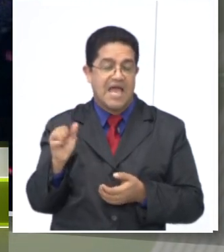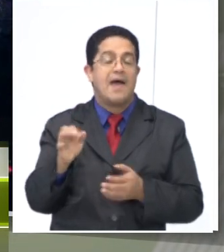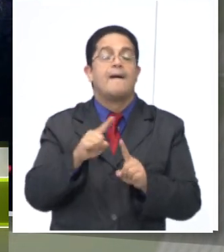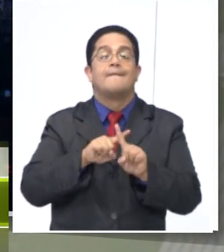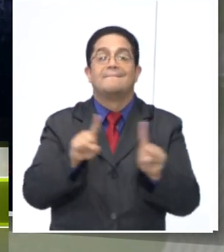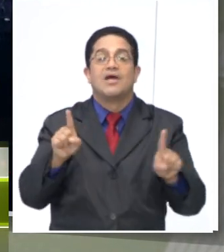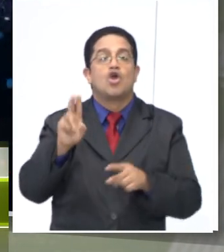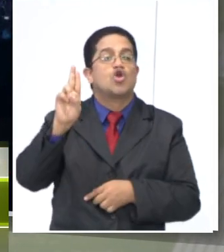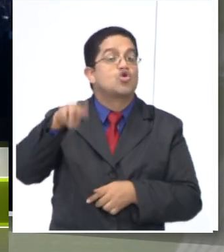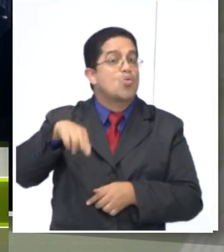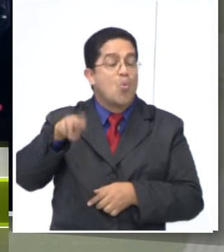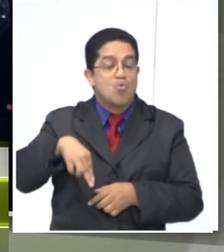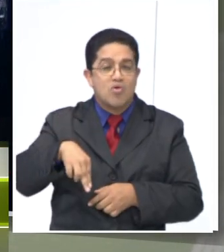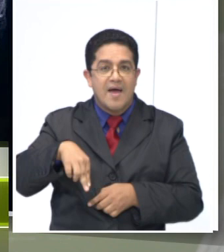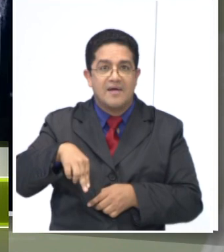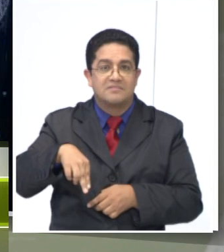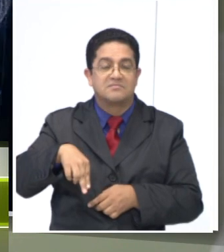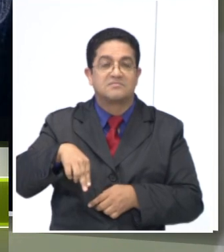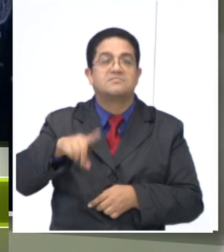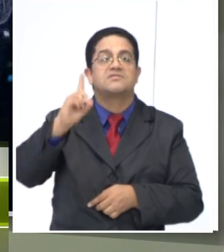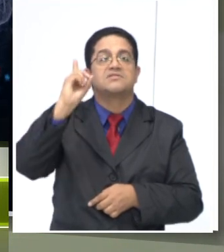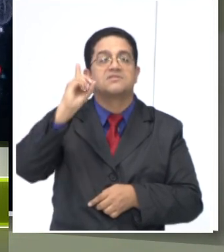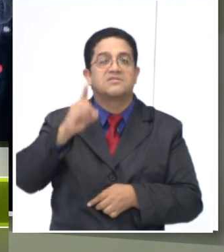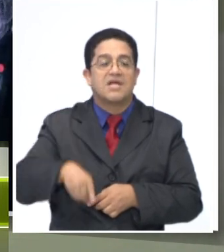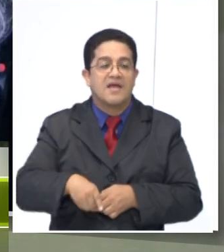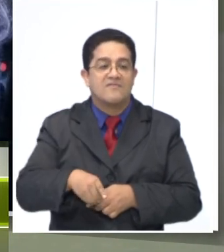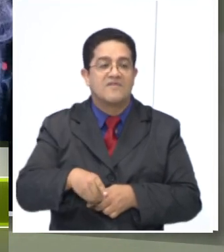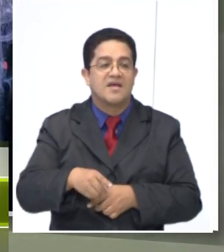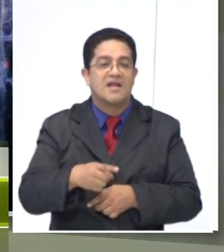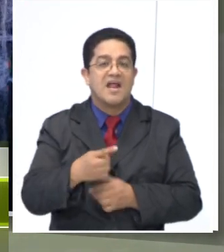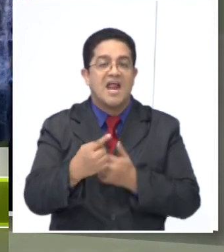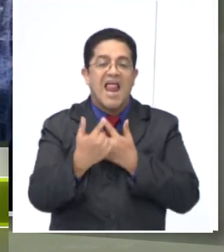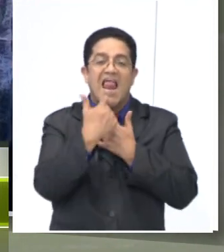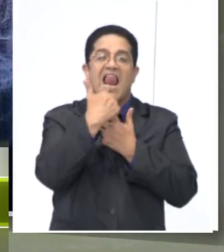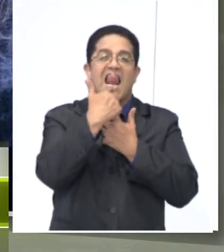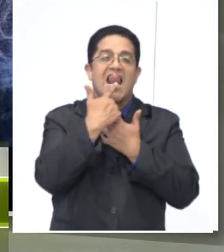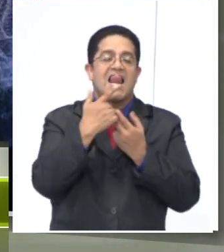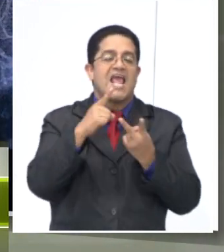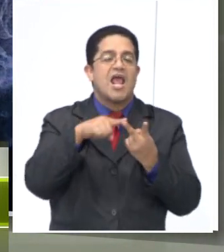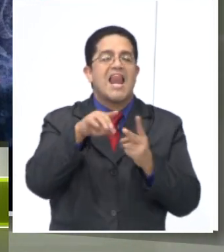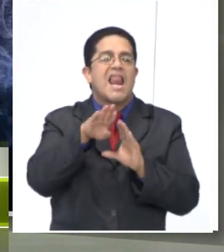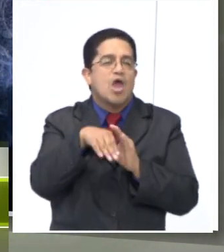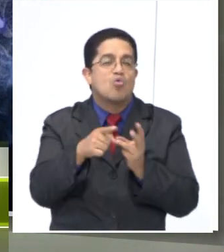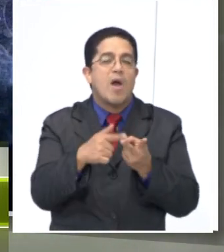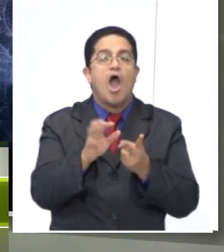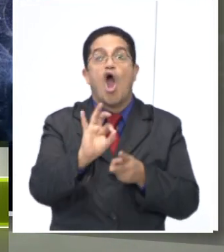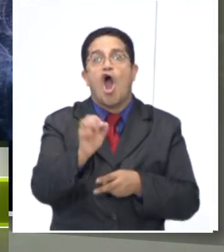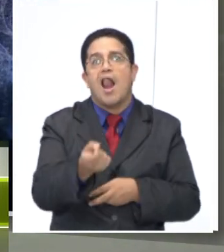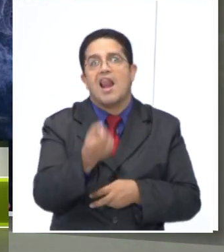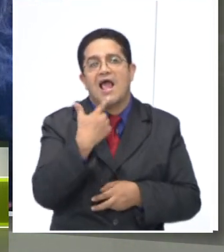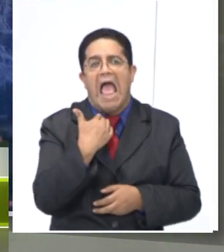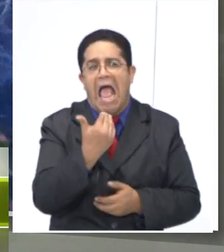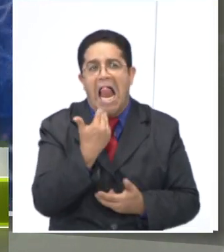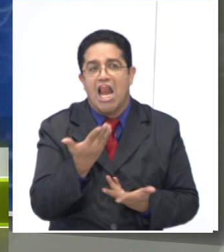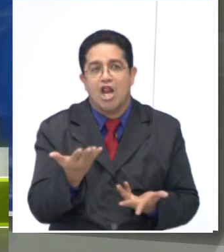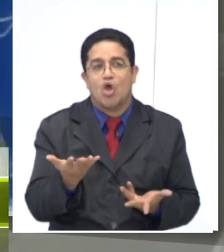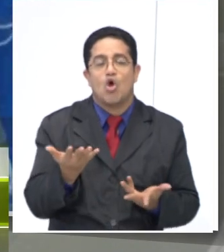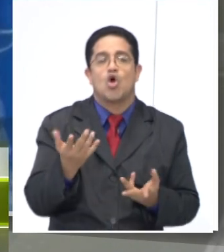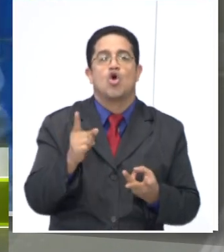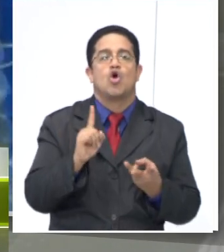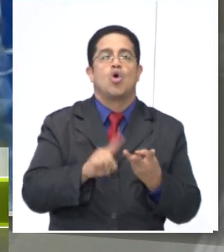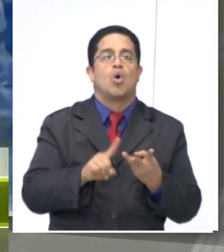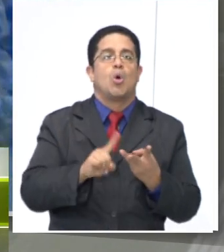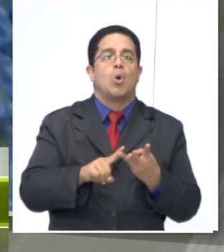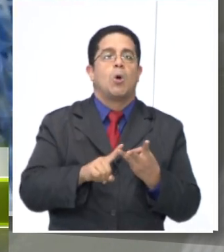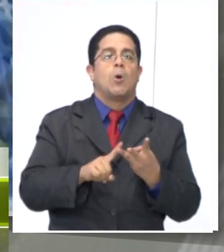circunstancia se debería colocar nada en la lengua, no se debe dar ningún medicamento al momento de que el paciente tenga la pérdida del nivel de